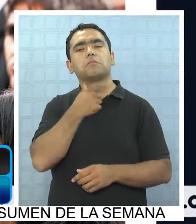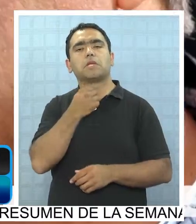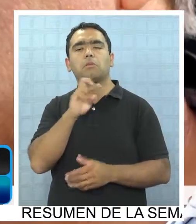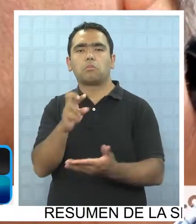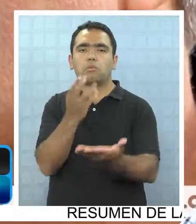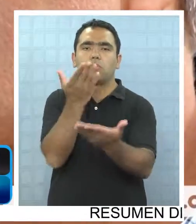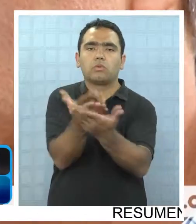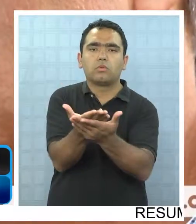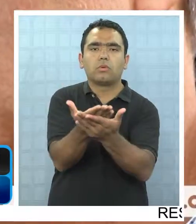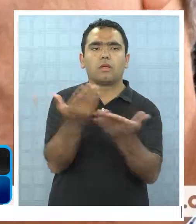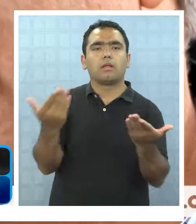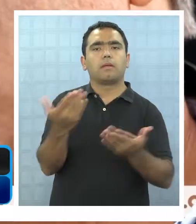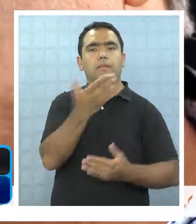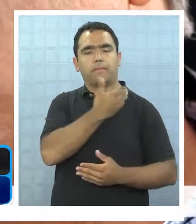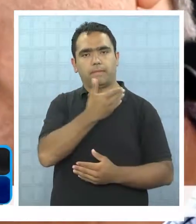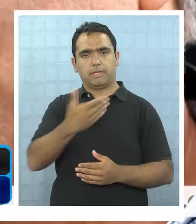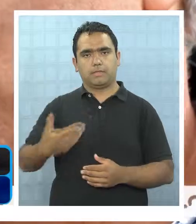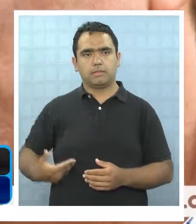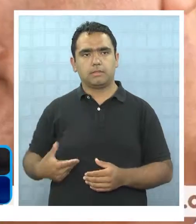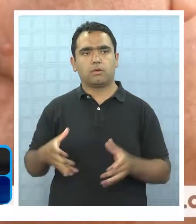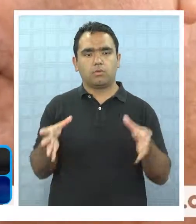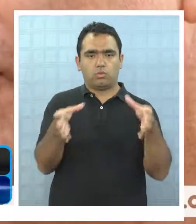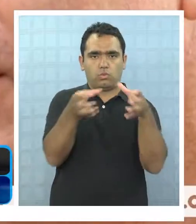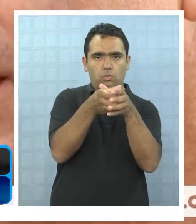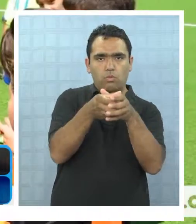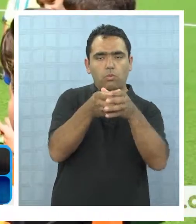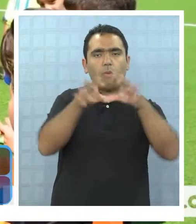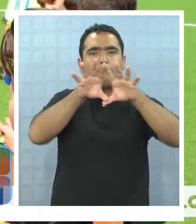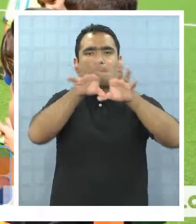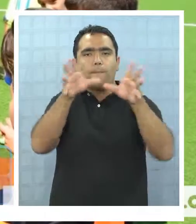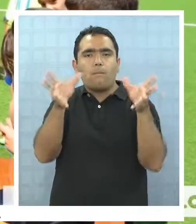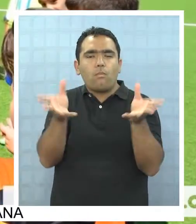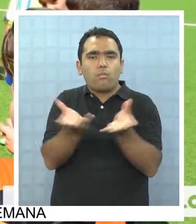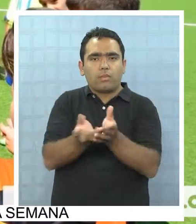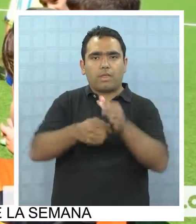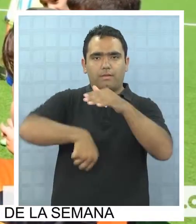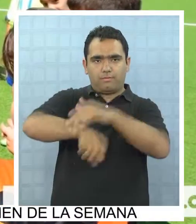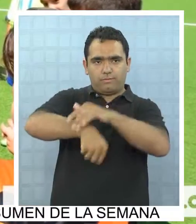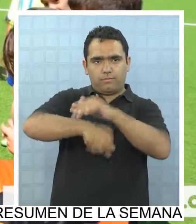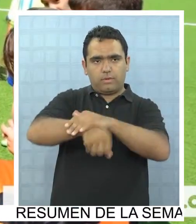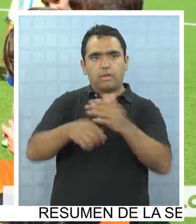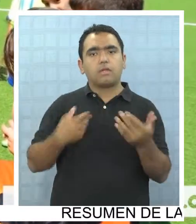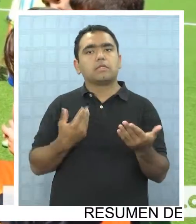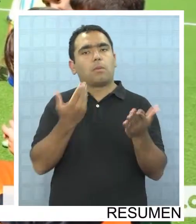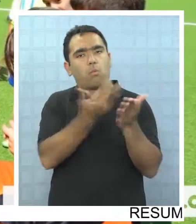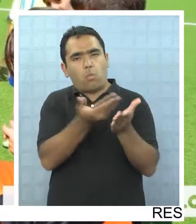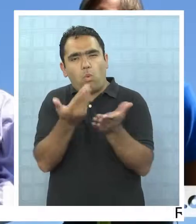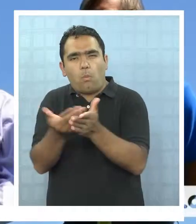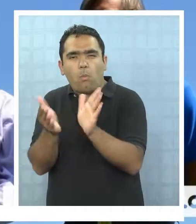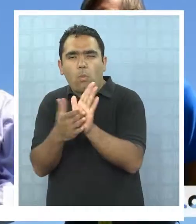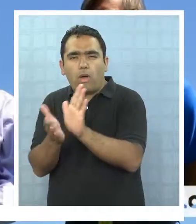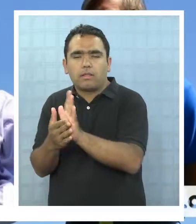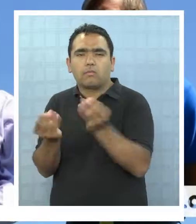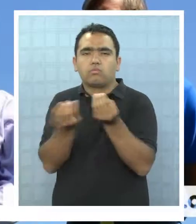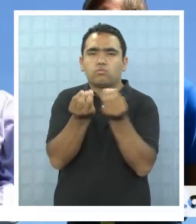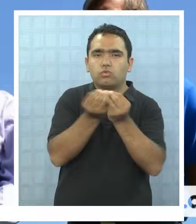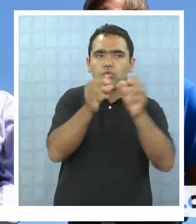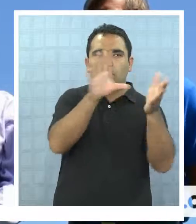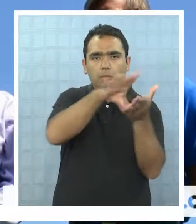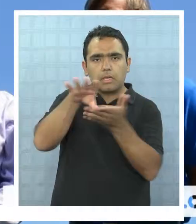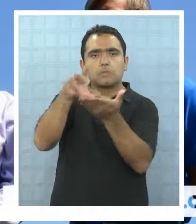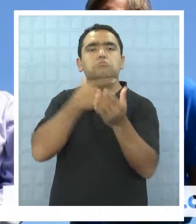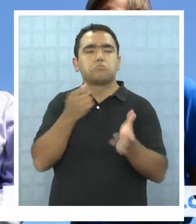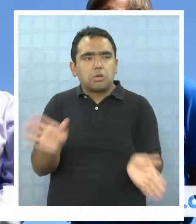postularse como candidato a la presidencia del organismo rector del fútbol mundial frente a la propuesta de varios países para